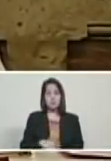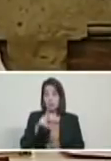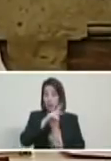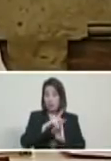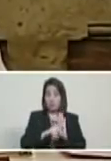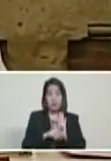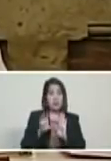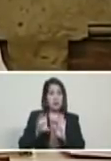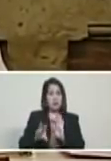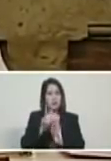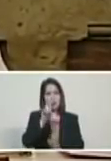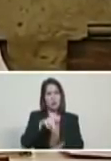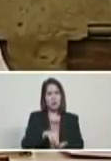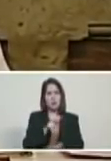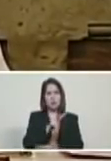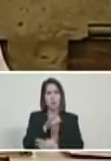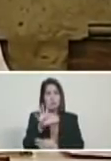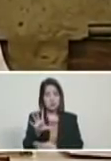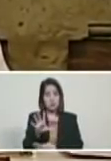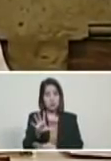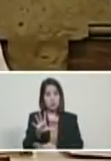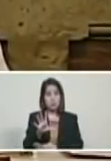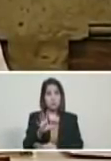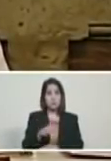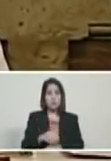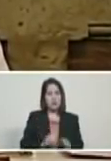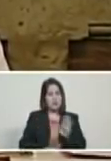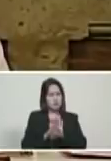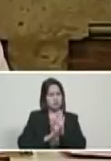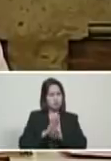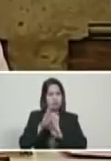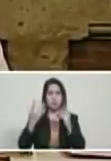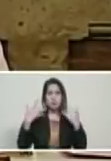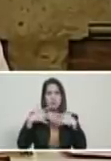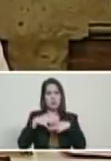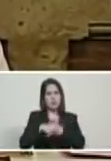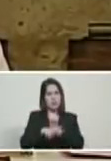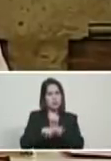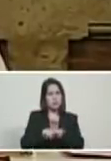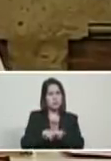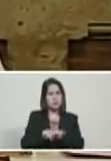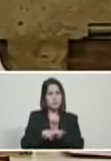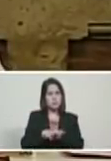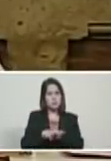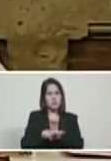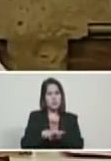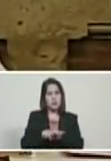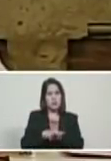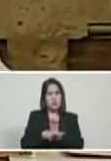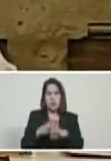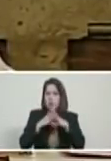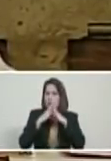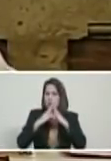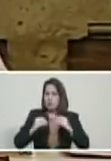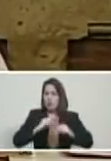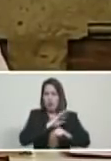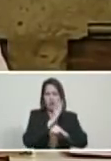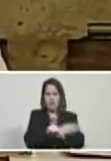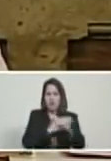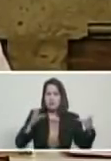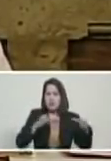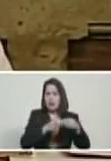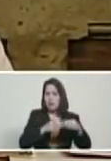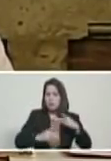patria 2025 es el rumbo correcto del desarrollo integral y del despliegue de las fuerzas productivas de una nueva